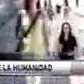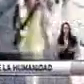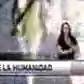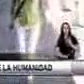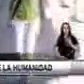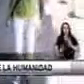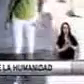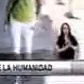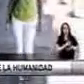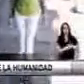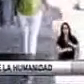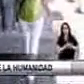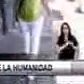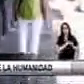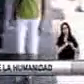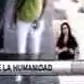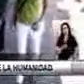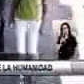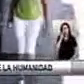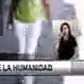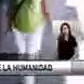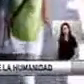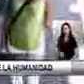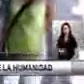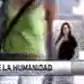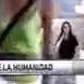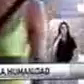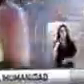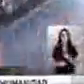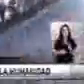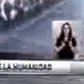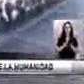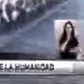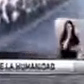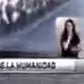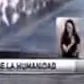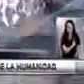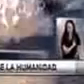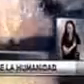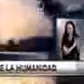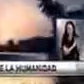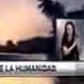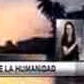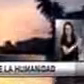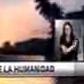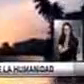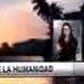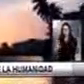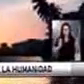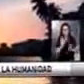además a través del tiempo. Recuerda que este es patrimonio de la humanidad, tenemos que respetarla.